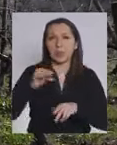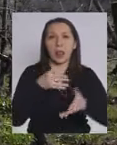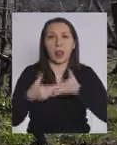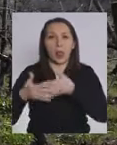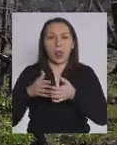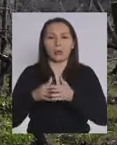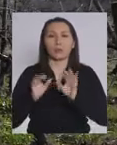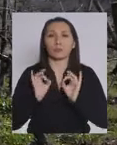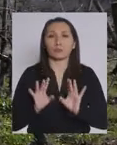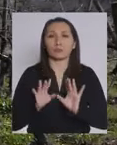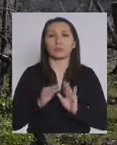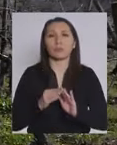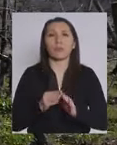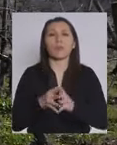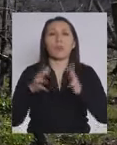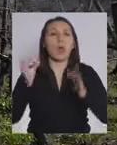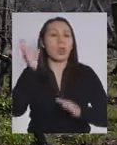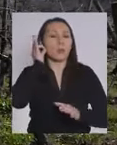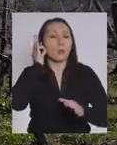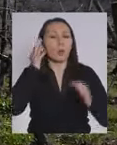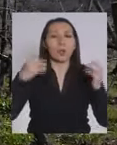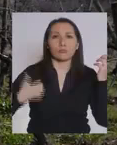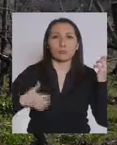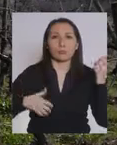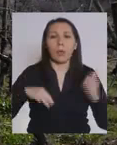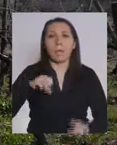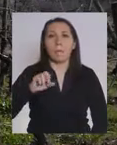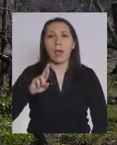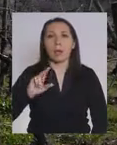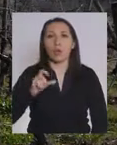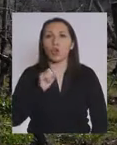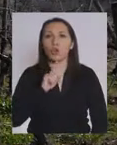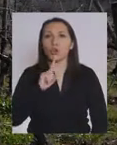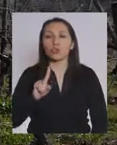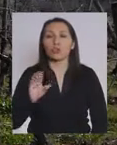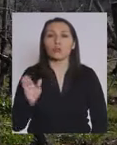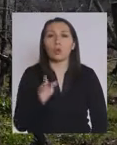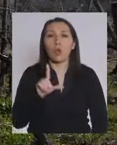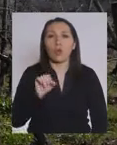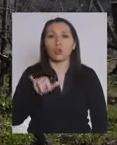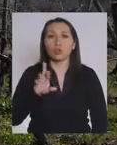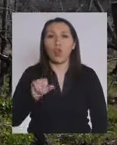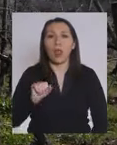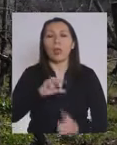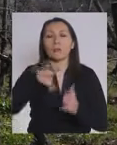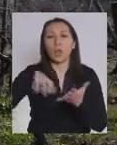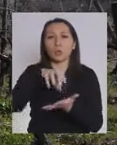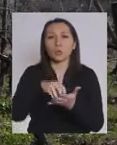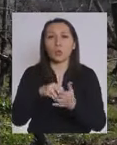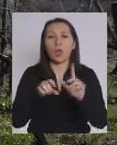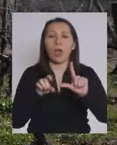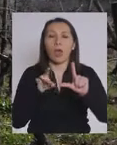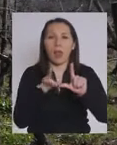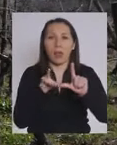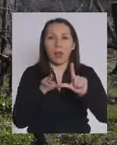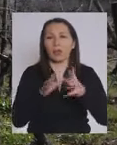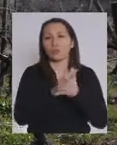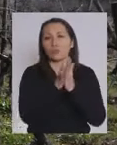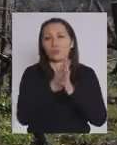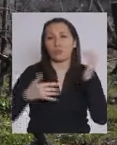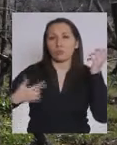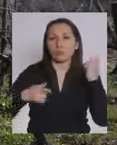a una gran folclorista embargo lo llevó la de la ciudad de linares un saludo también a todo el